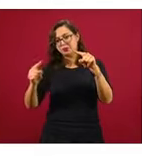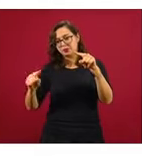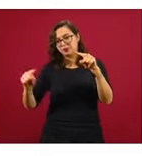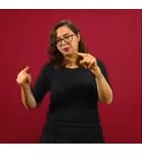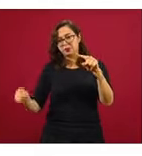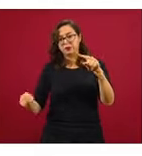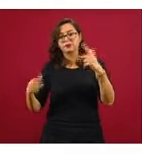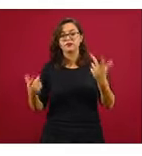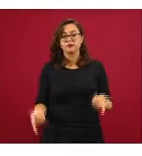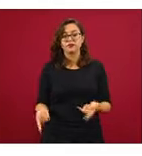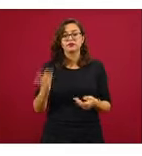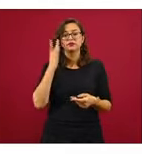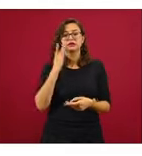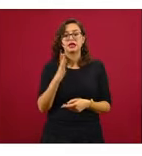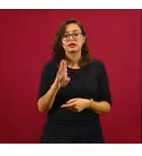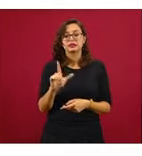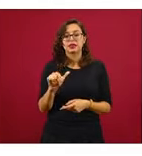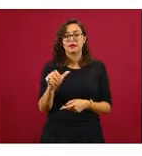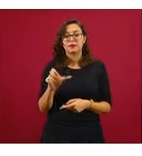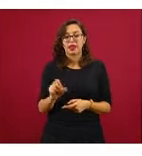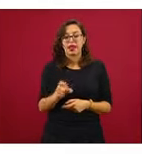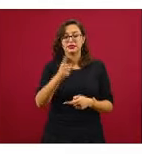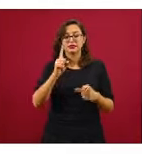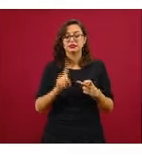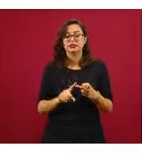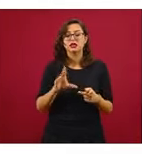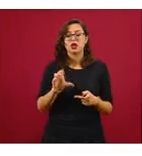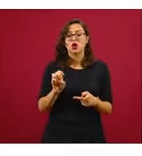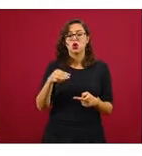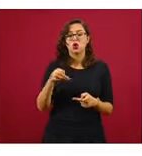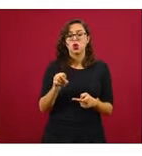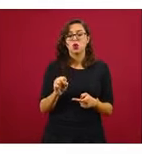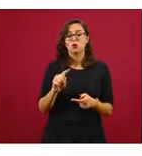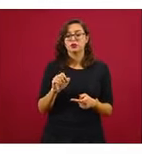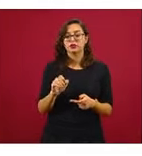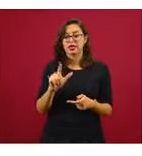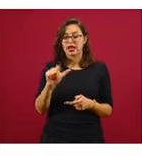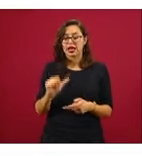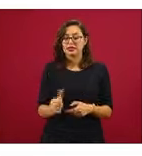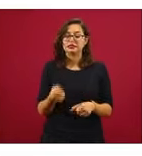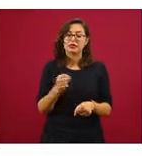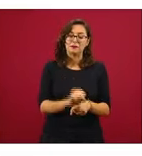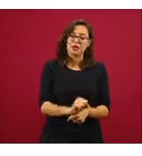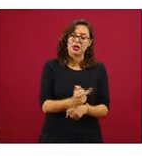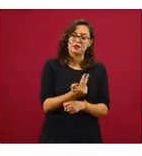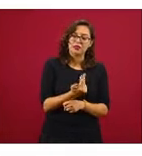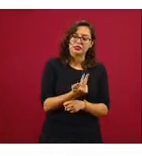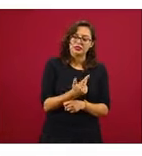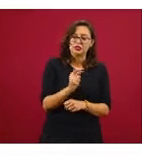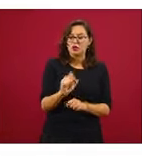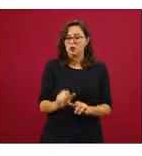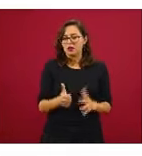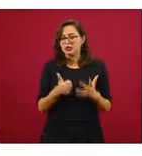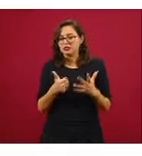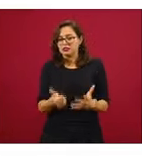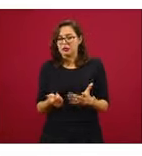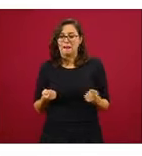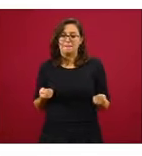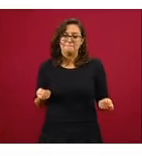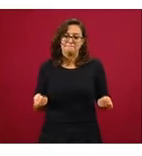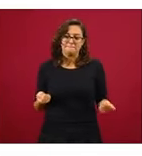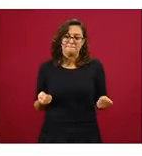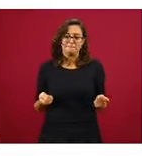y Compostela con incrementos a partir de la semana 25-26, pero ya con alguna evidencia de control, al